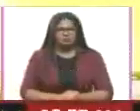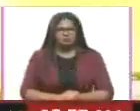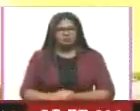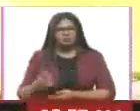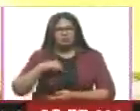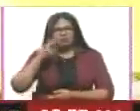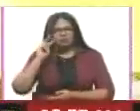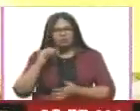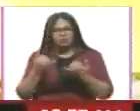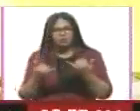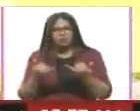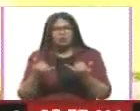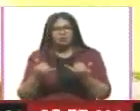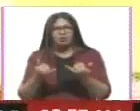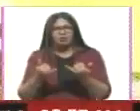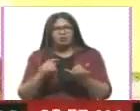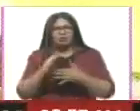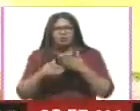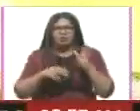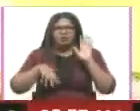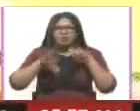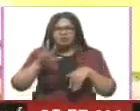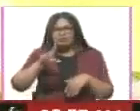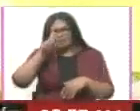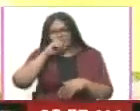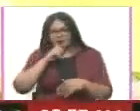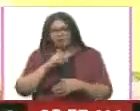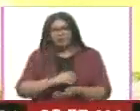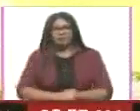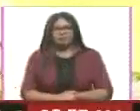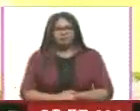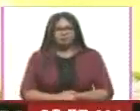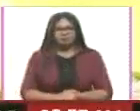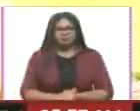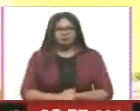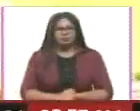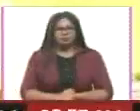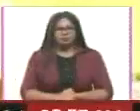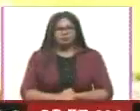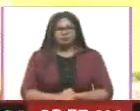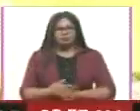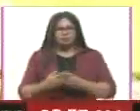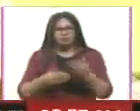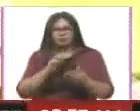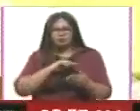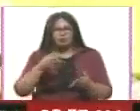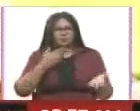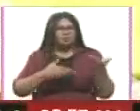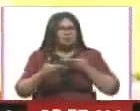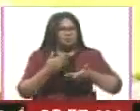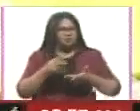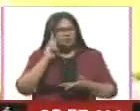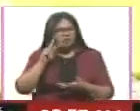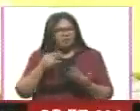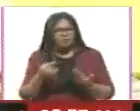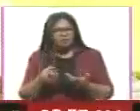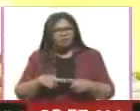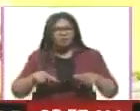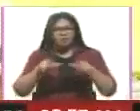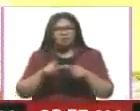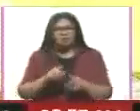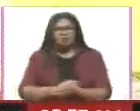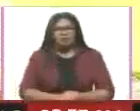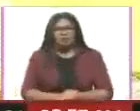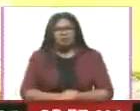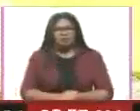sin impermeabilizar por más de 15 años, 10, 12 años sin impermeabilizar. Los servicios estaban totalmente desmantelados, no funcionaban, no